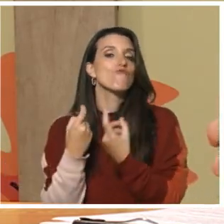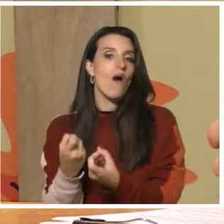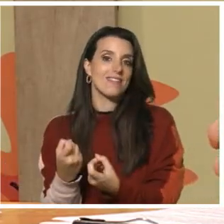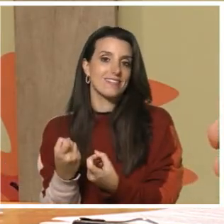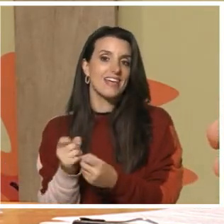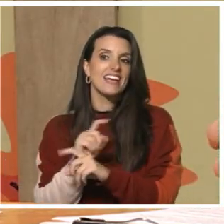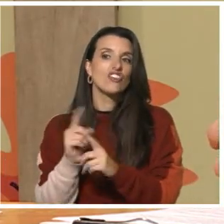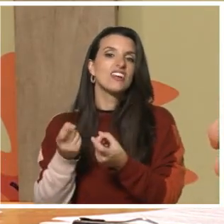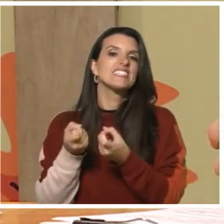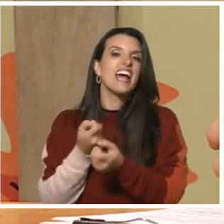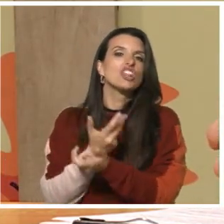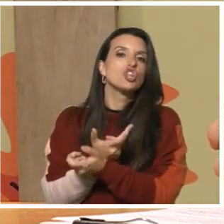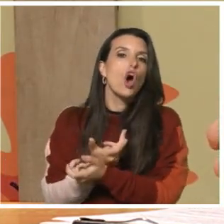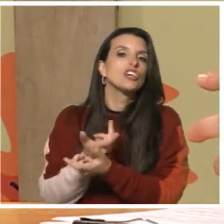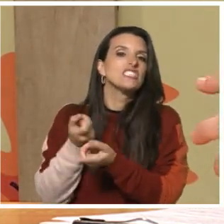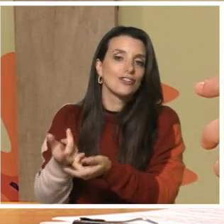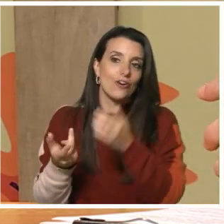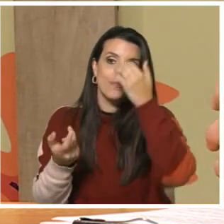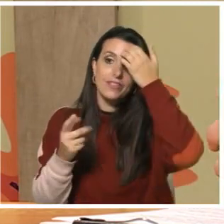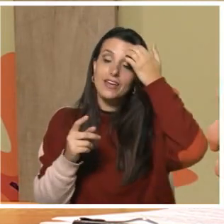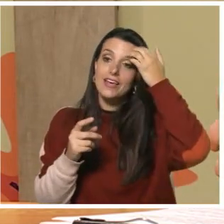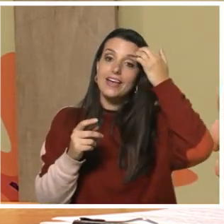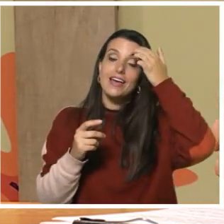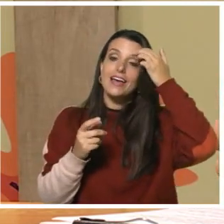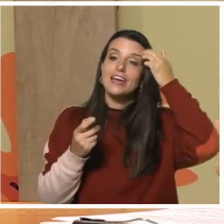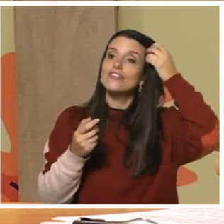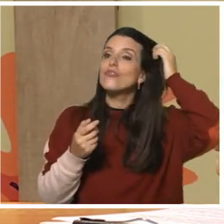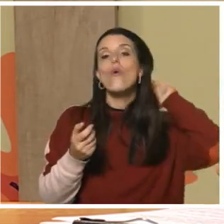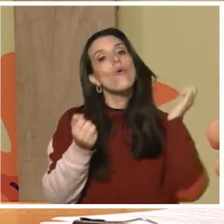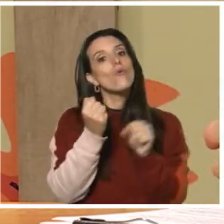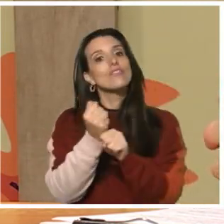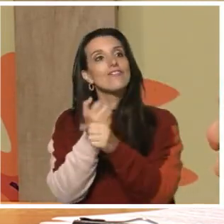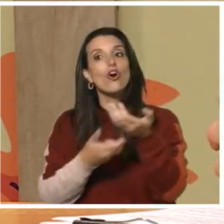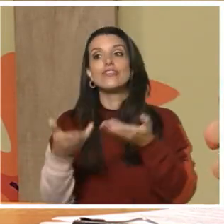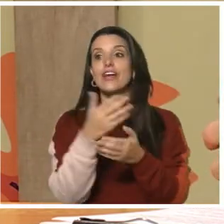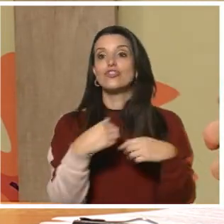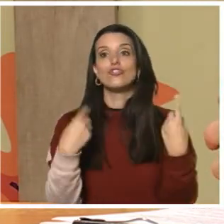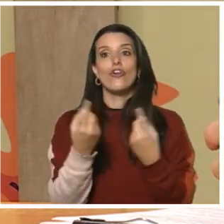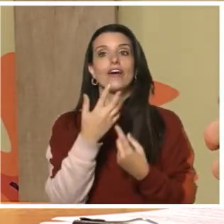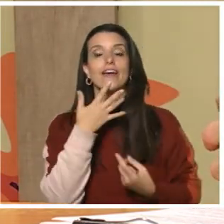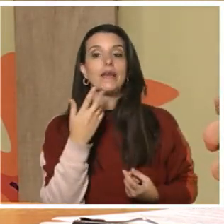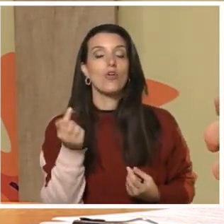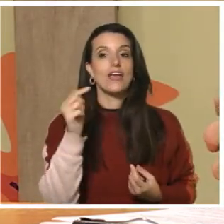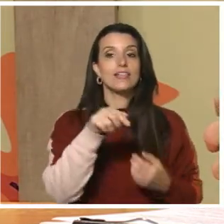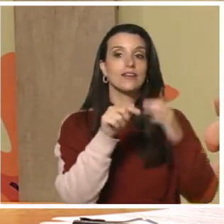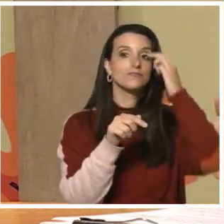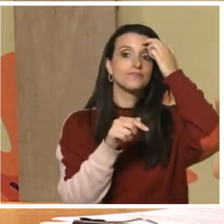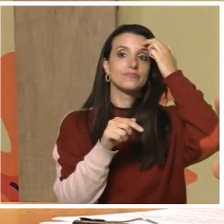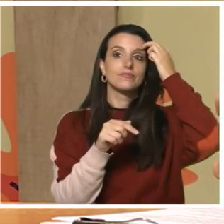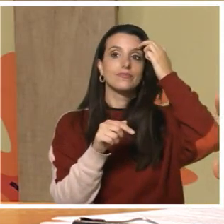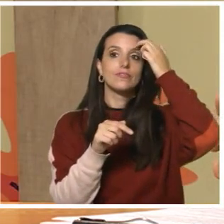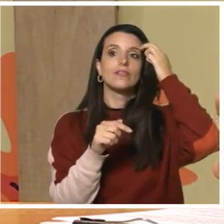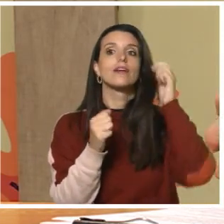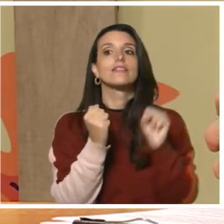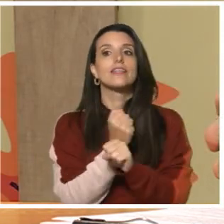Sin tener que ponerle tóxicos. Claro. Entonces es como que es un trabajo comunitario. Uh-huh. Un ejemplo, en el caso de ella, que trabaja estas